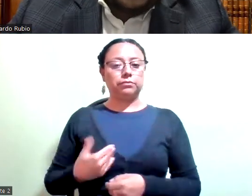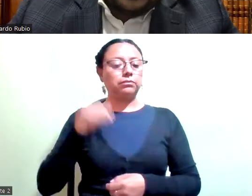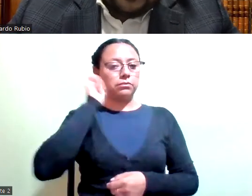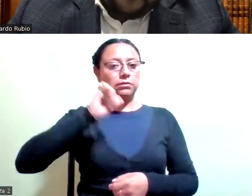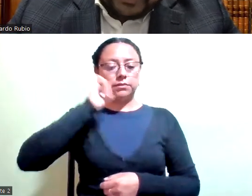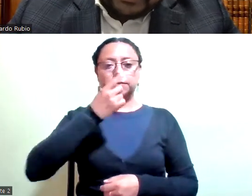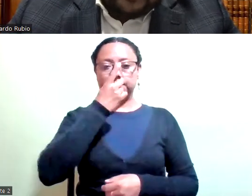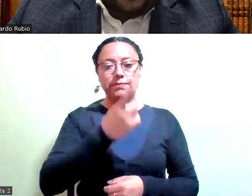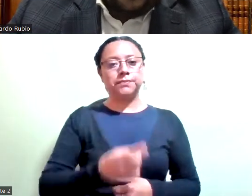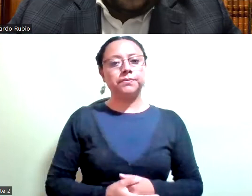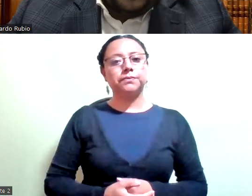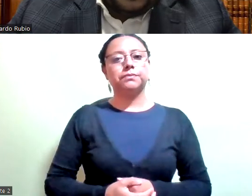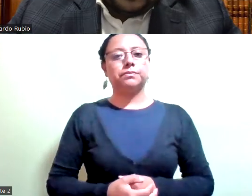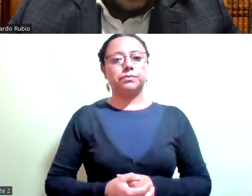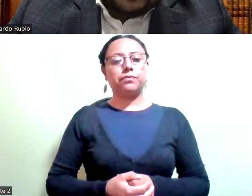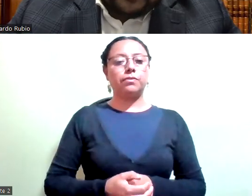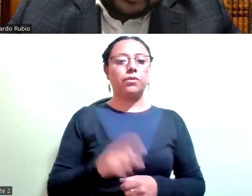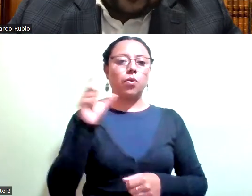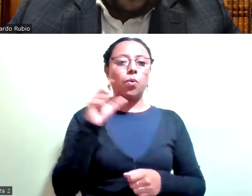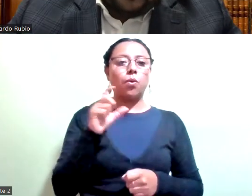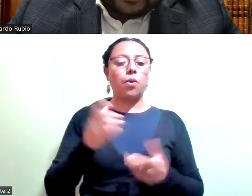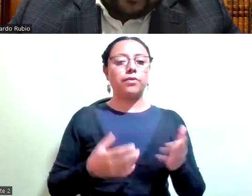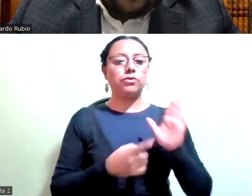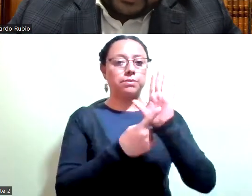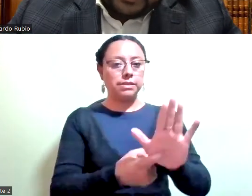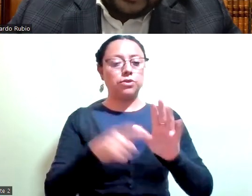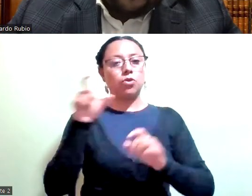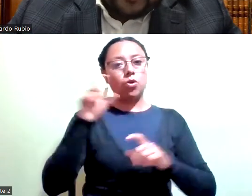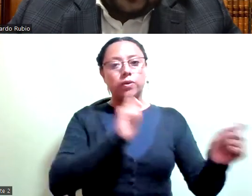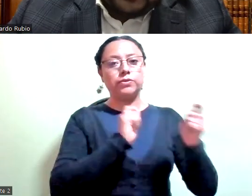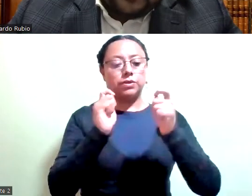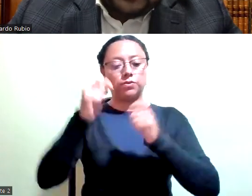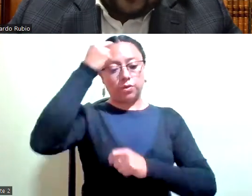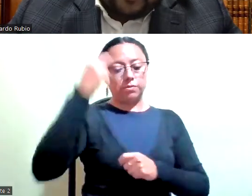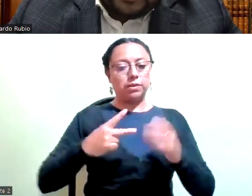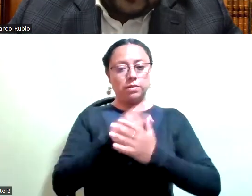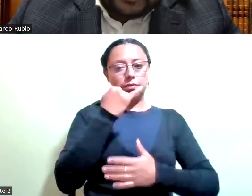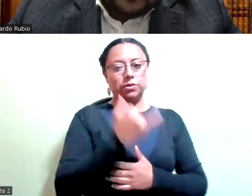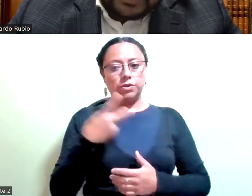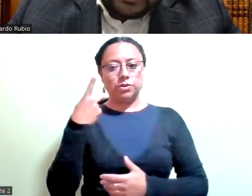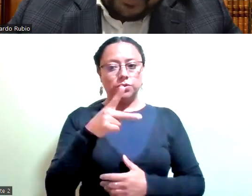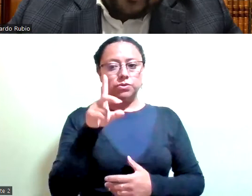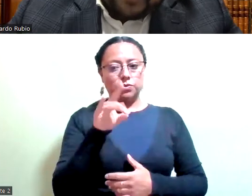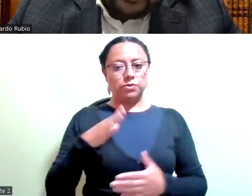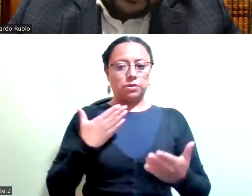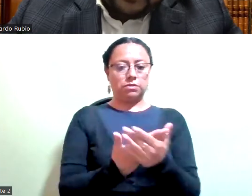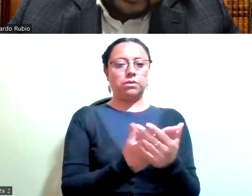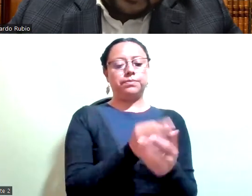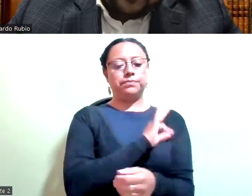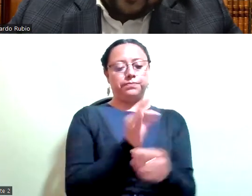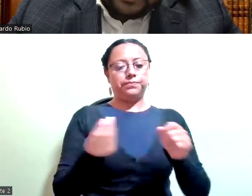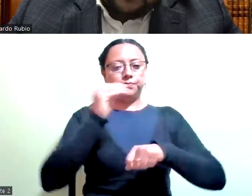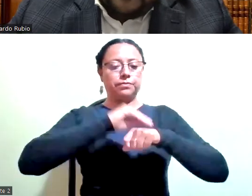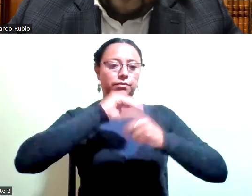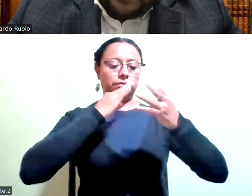en qué fecha se turnó, en qué fecha se presentó, cuándo se turna, para que en el proyecto de dictamen se incorporen esos datos y uno ya pueda